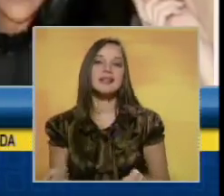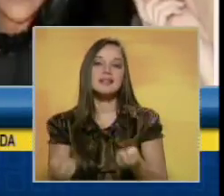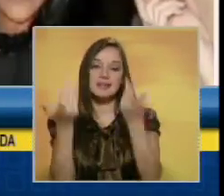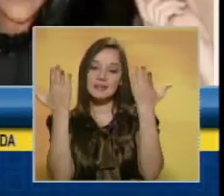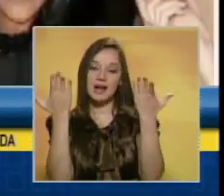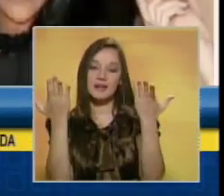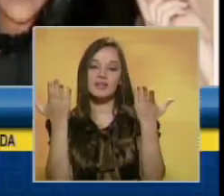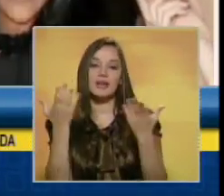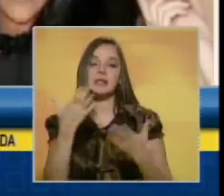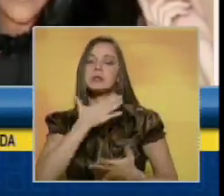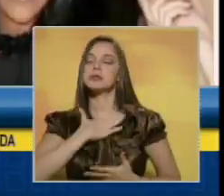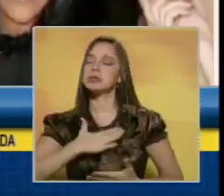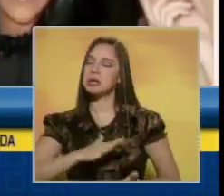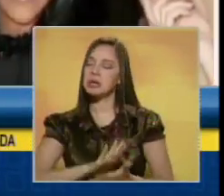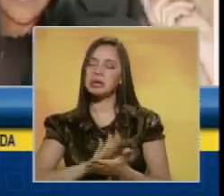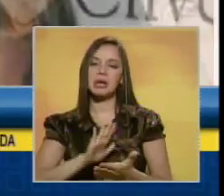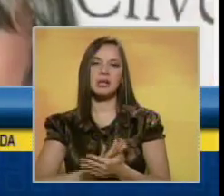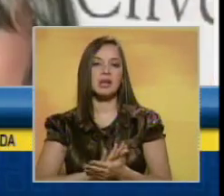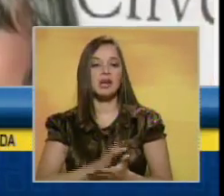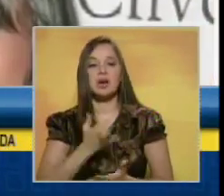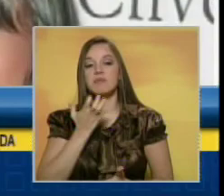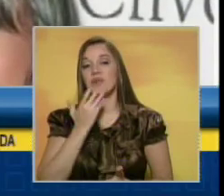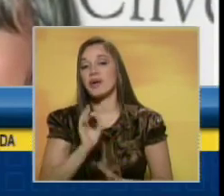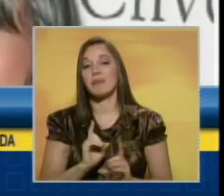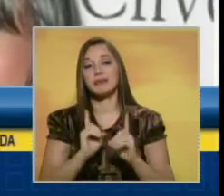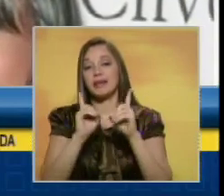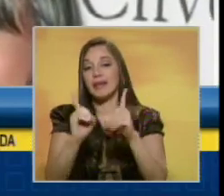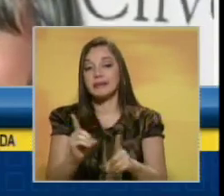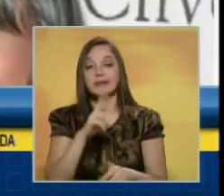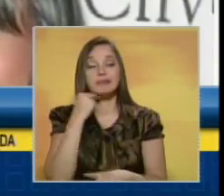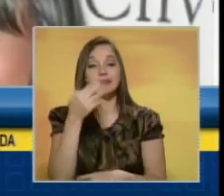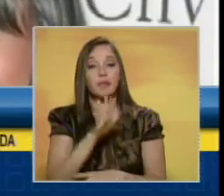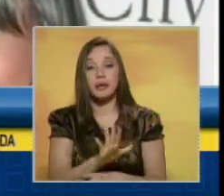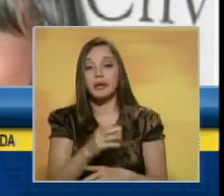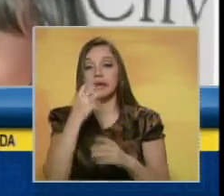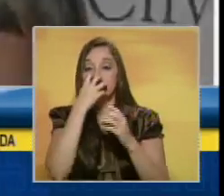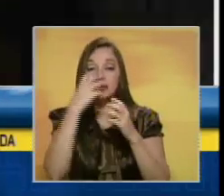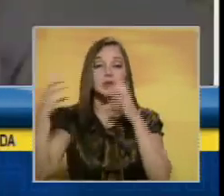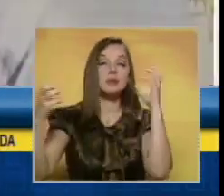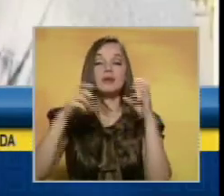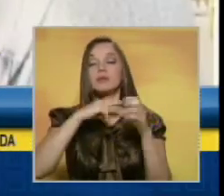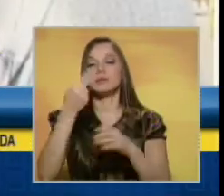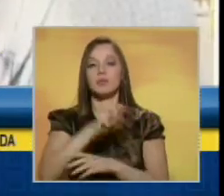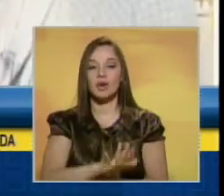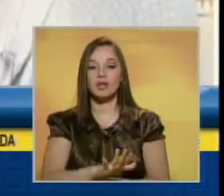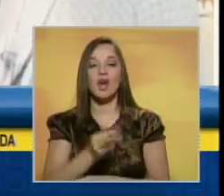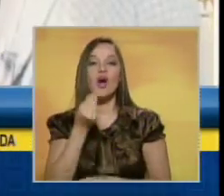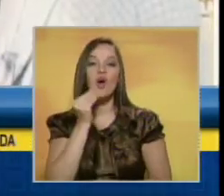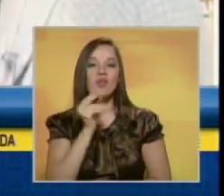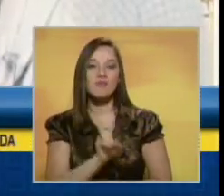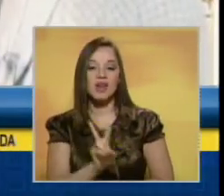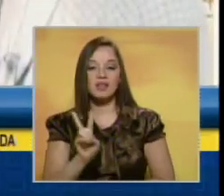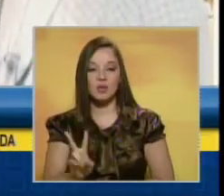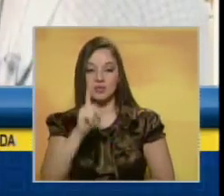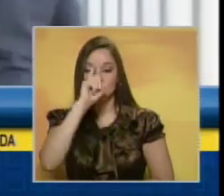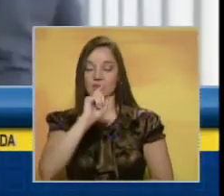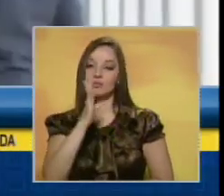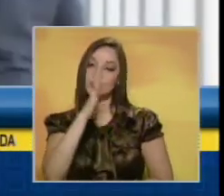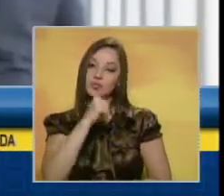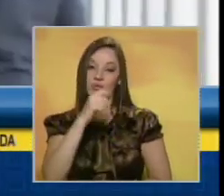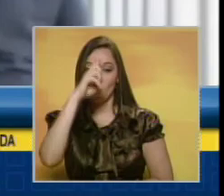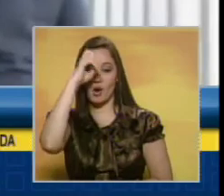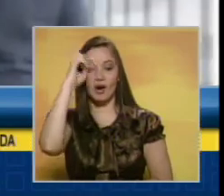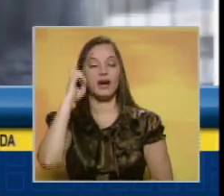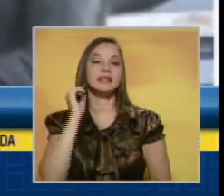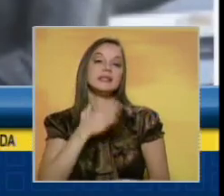que se encuentra tranquila con cualquiera de las opciones de vida de la joven de 22 años. No hay muchas esperanzas, aseguró